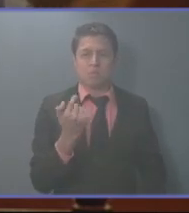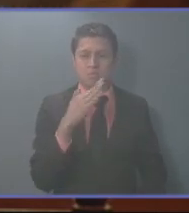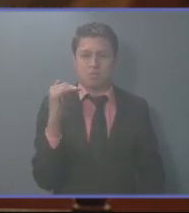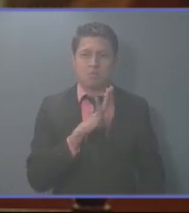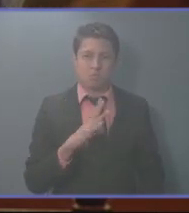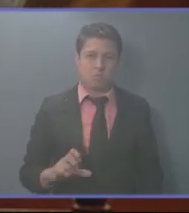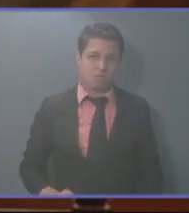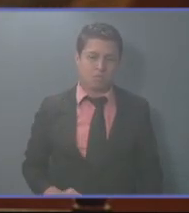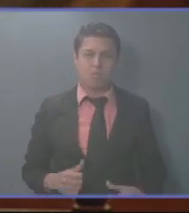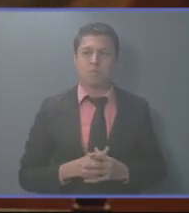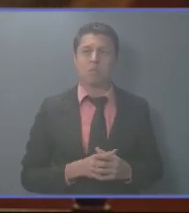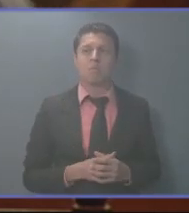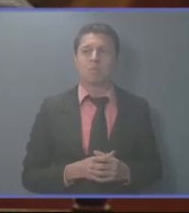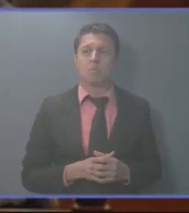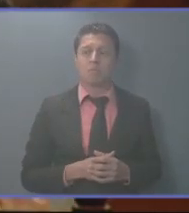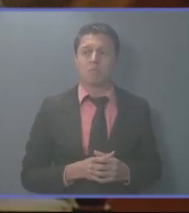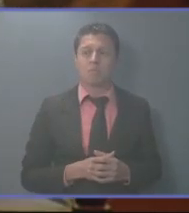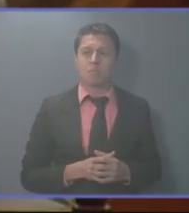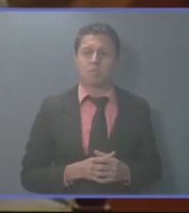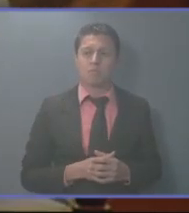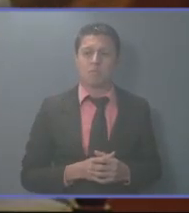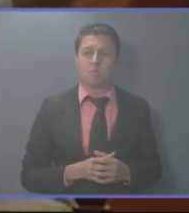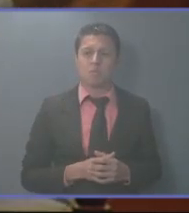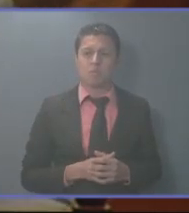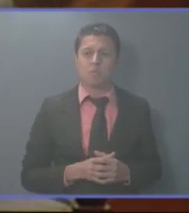esas Fuerzas Armadas